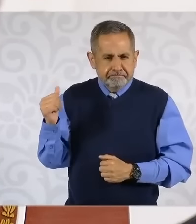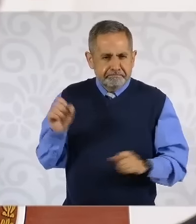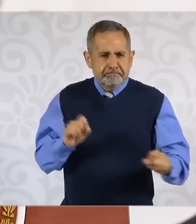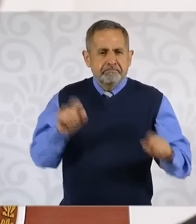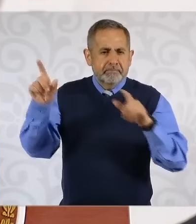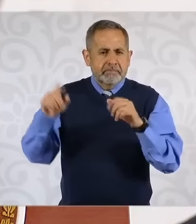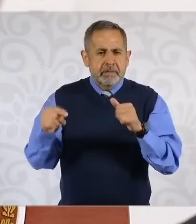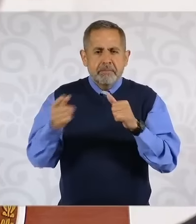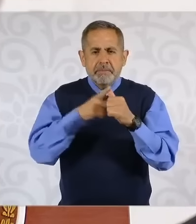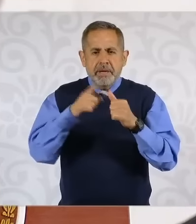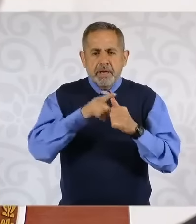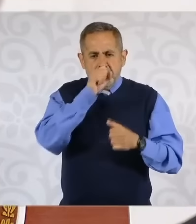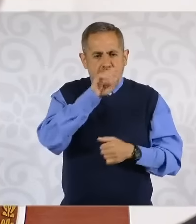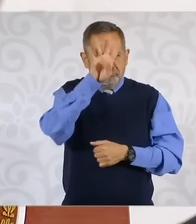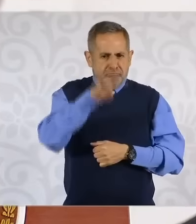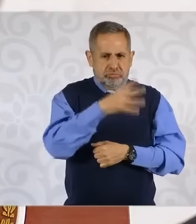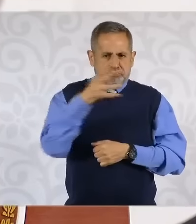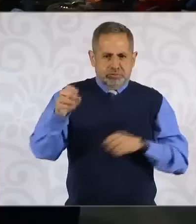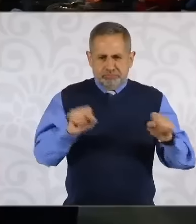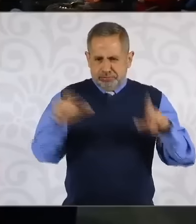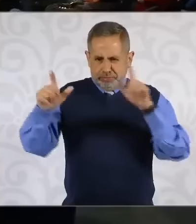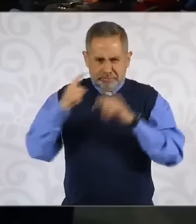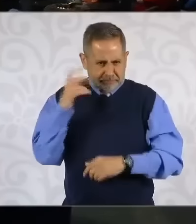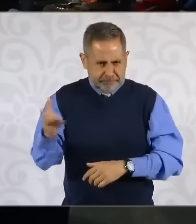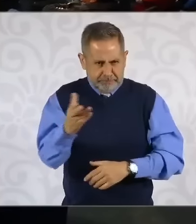la primera tabla.